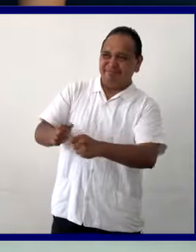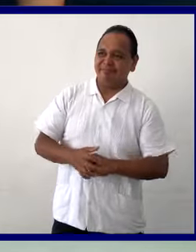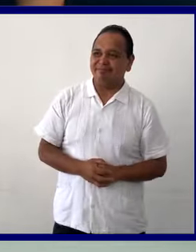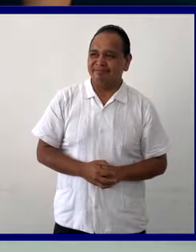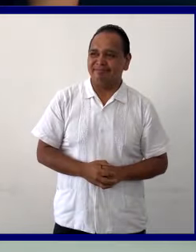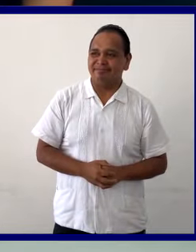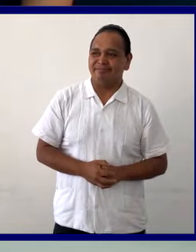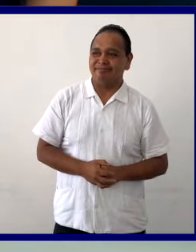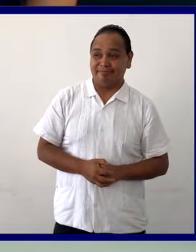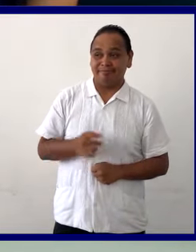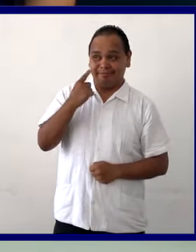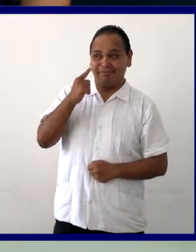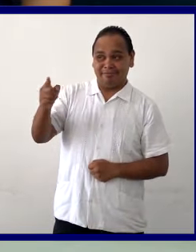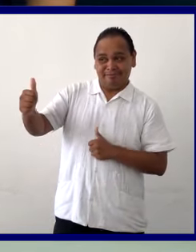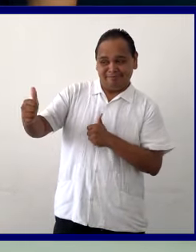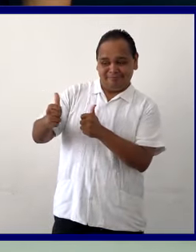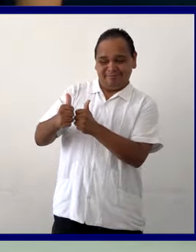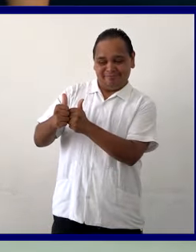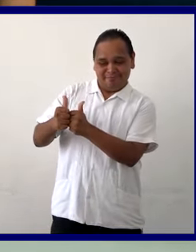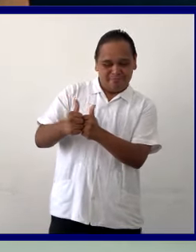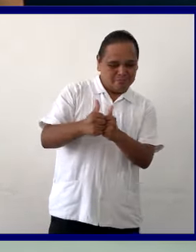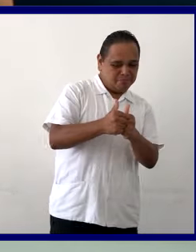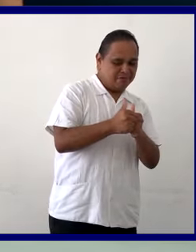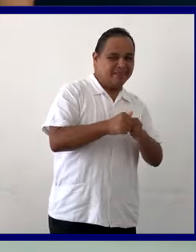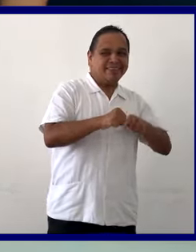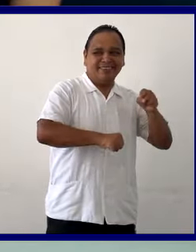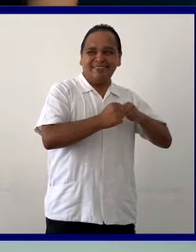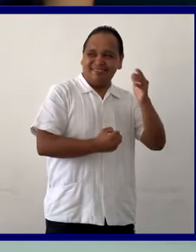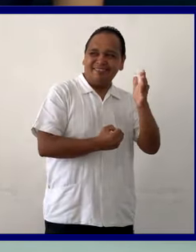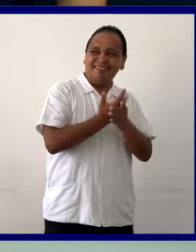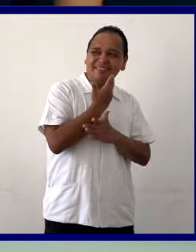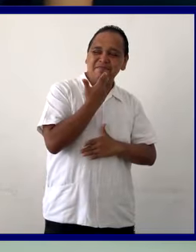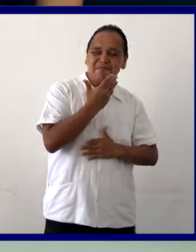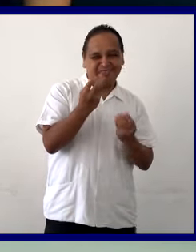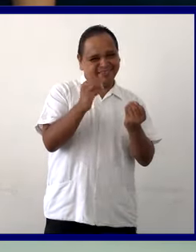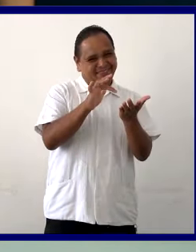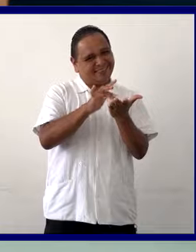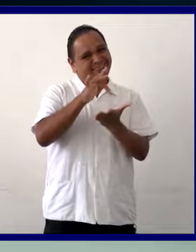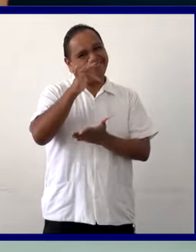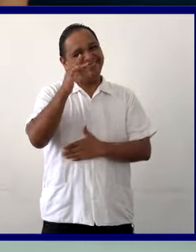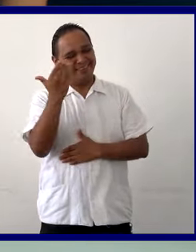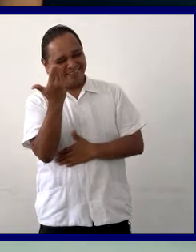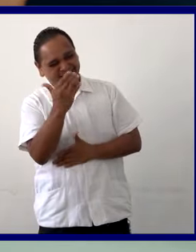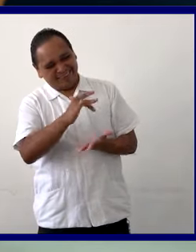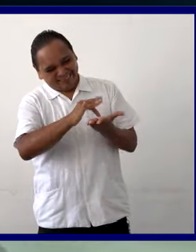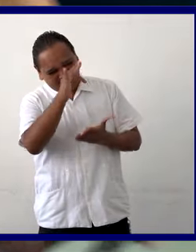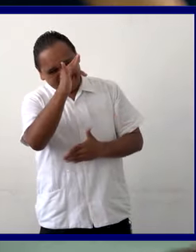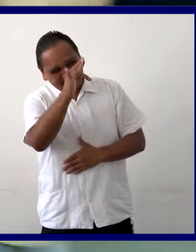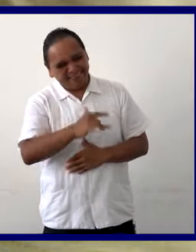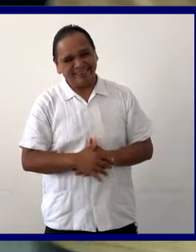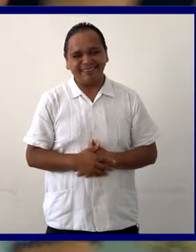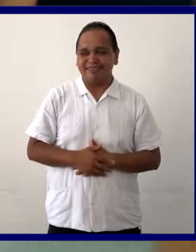Él te acompañará hasta la puerta para que puedas irte en tu nueva bicicleta. Muchas gracias, don Francisco. De nada.